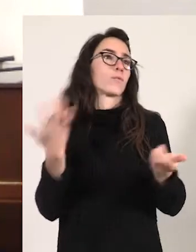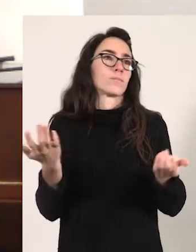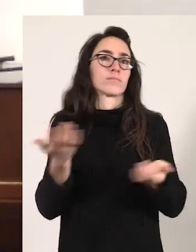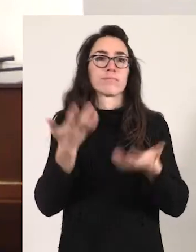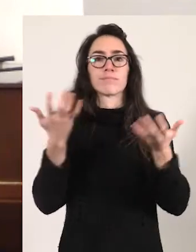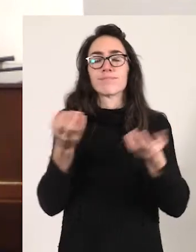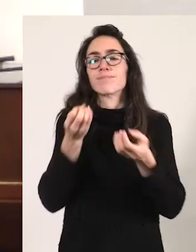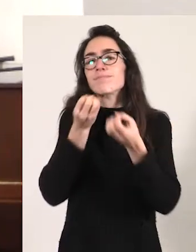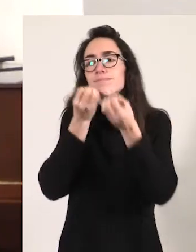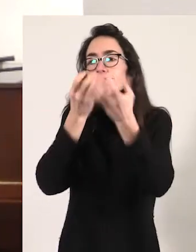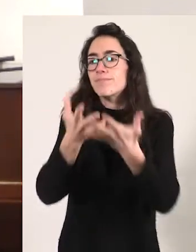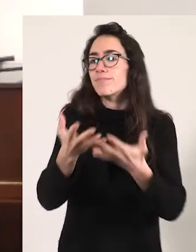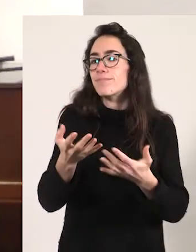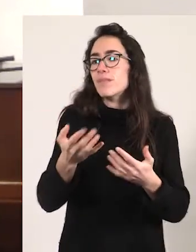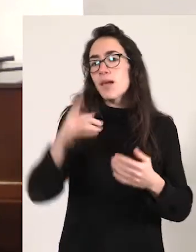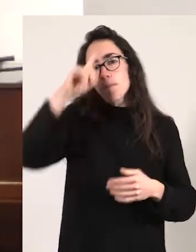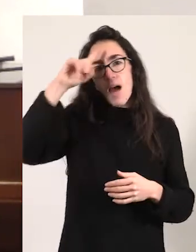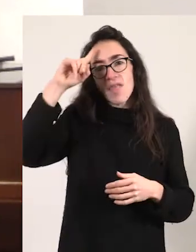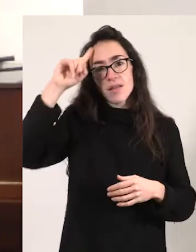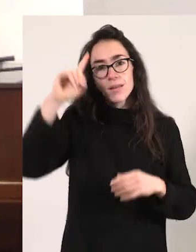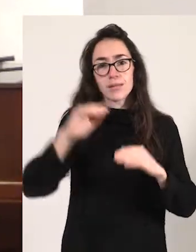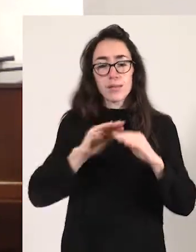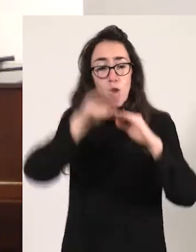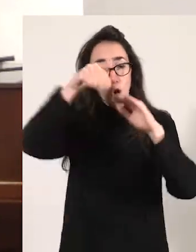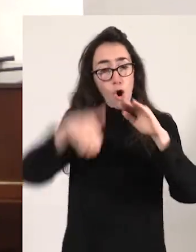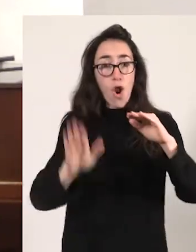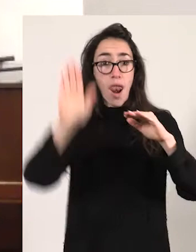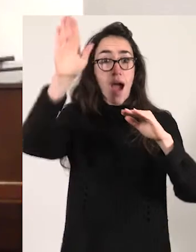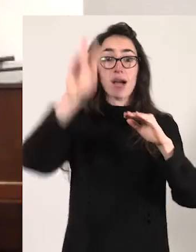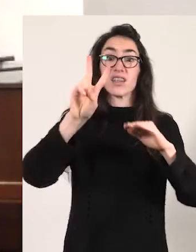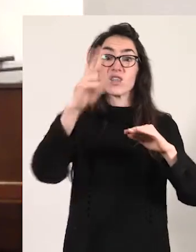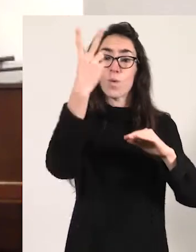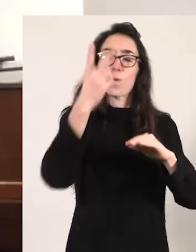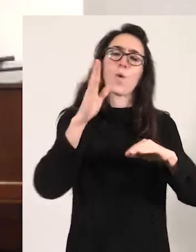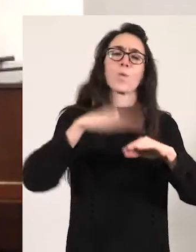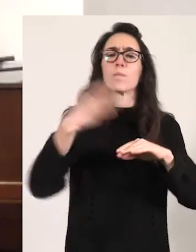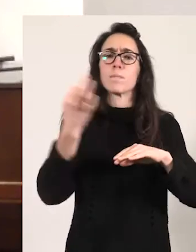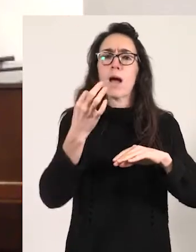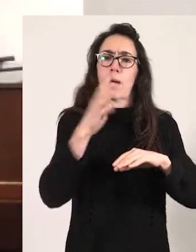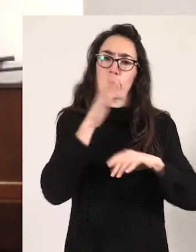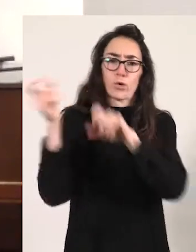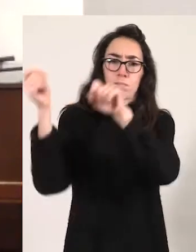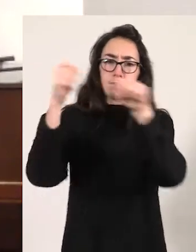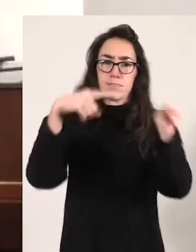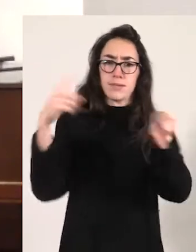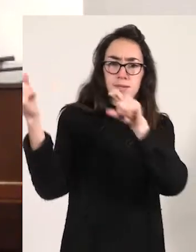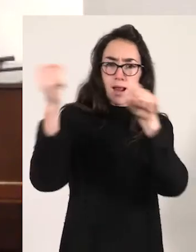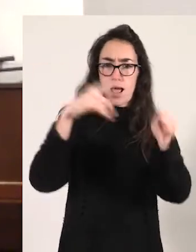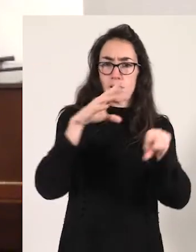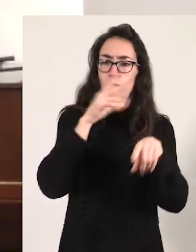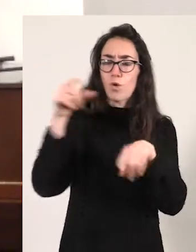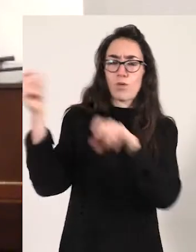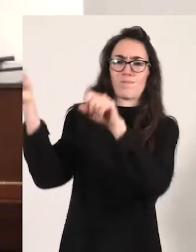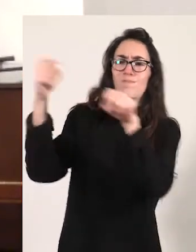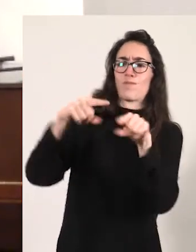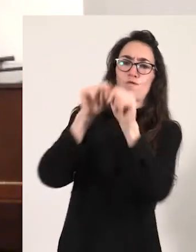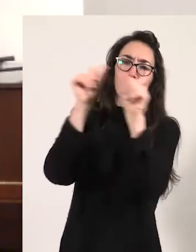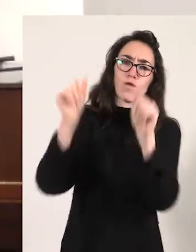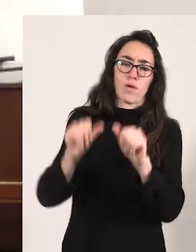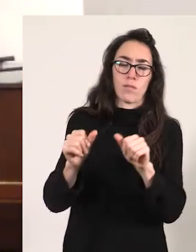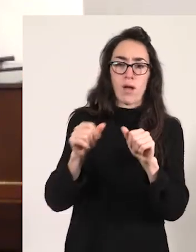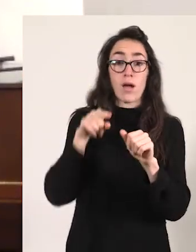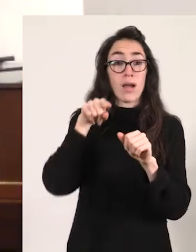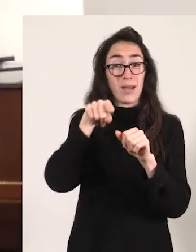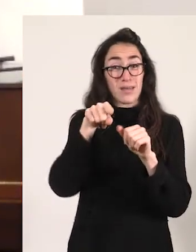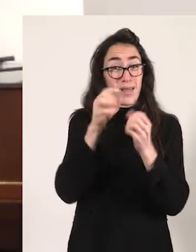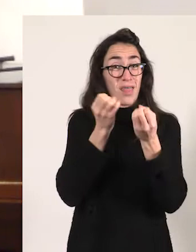como la culpa de la segunda ola en Madrid la están teniendo los migrantes por la manera en la que viven en nuestra ciudad,